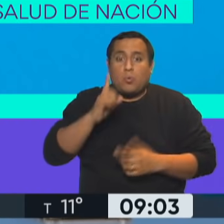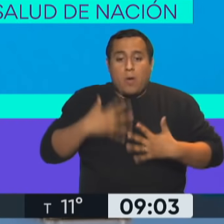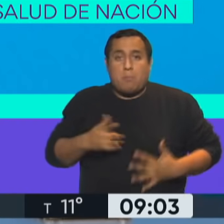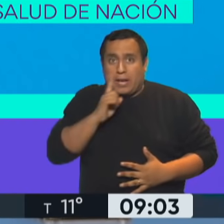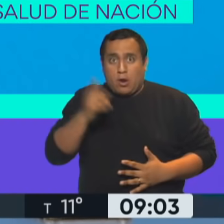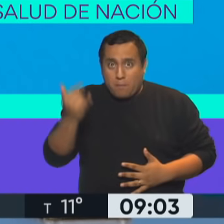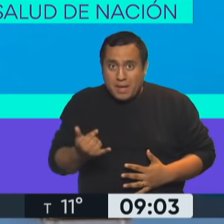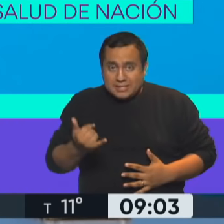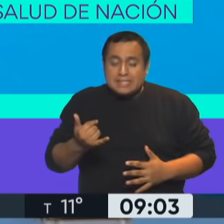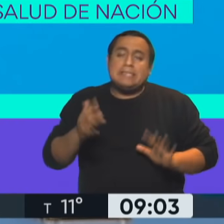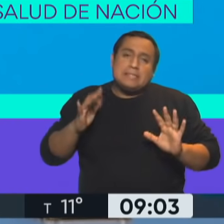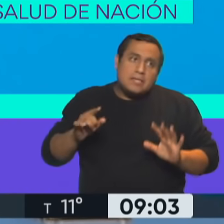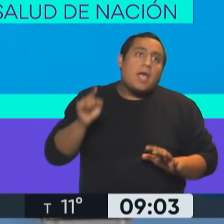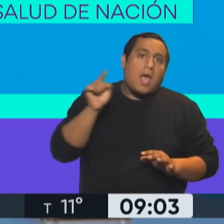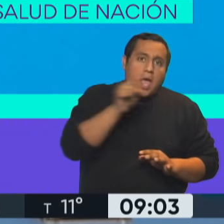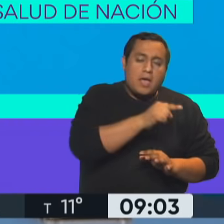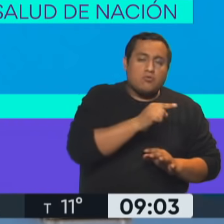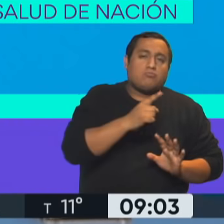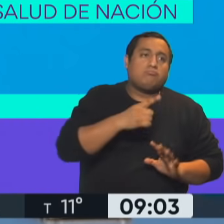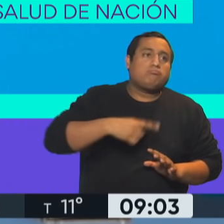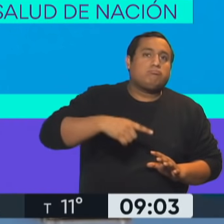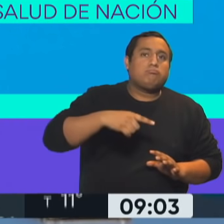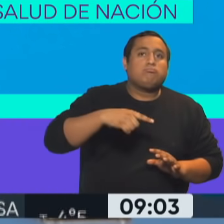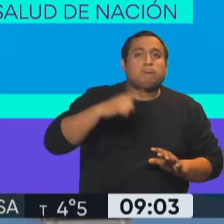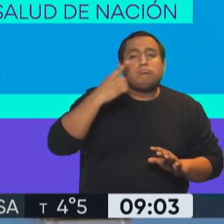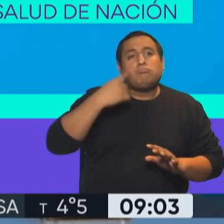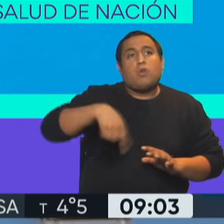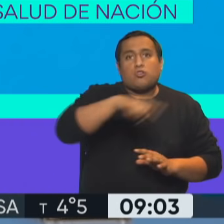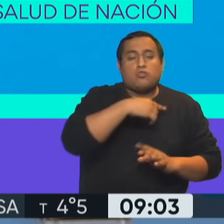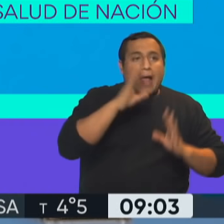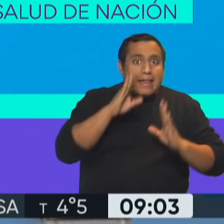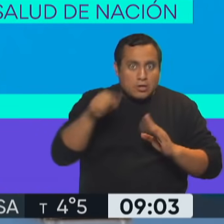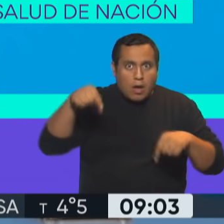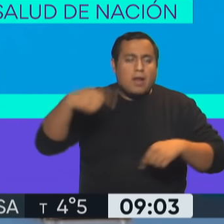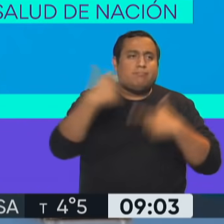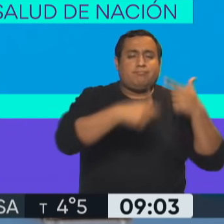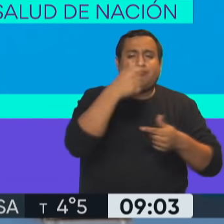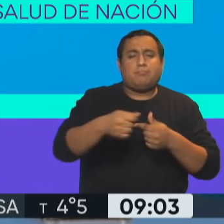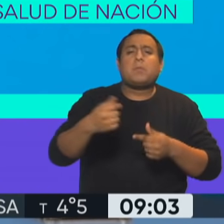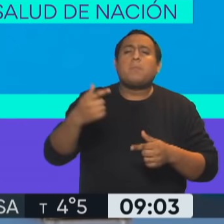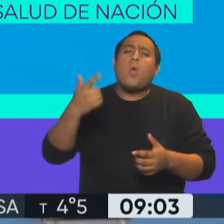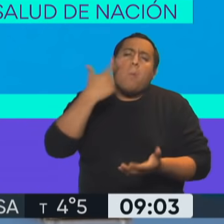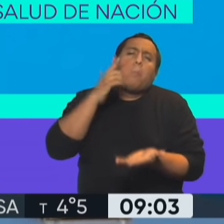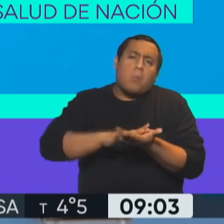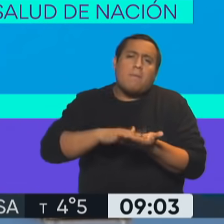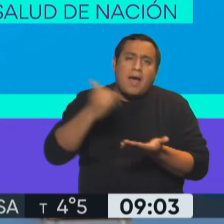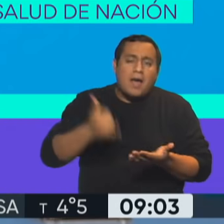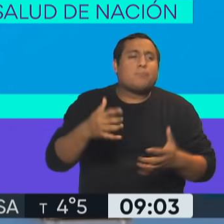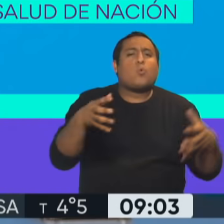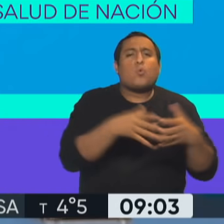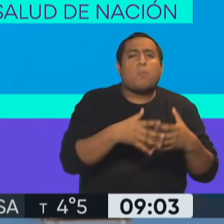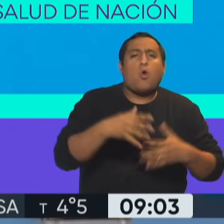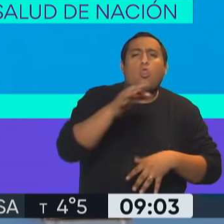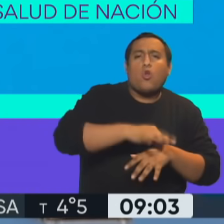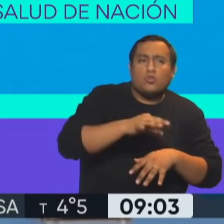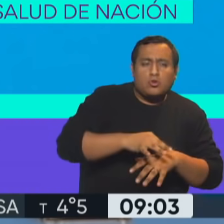que pocos países den a toda su población la tercera dosis, siempre basados en la evidencia. Hay poblaciones como el personal de salud o las